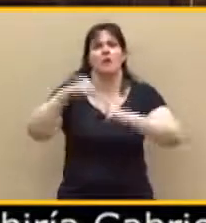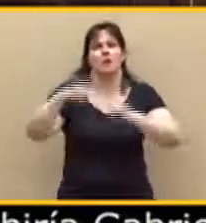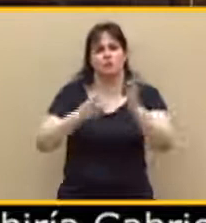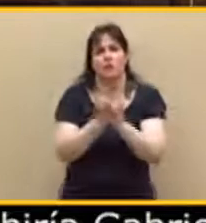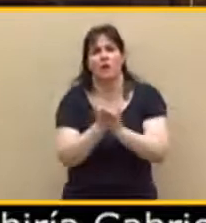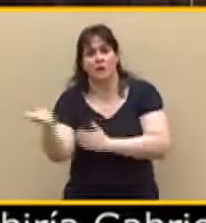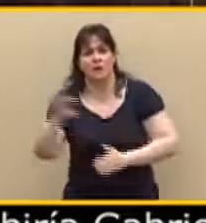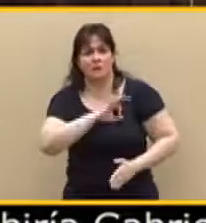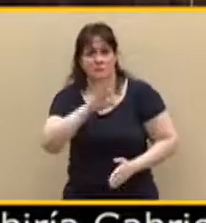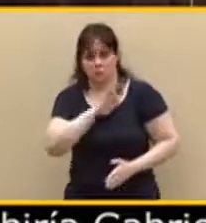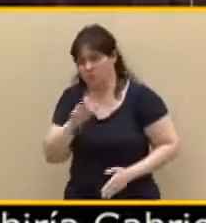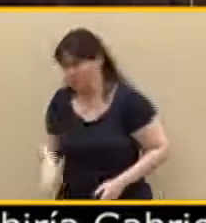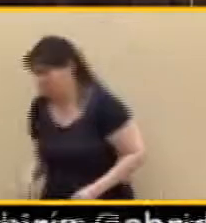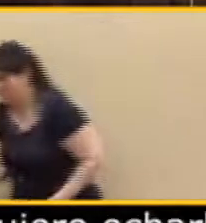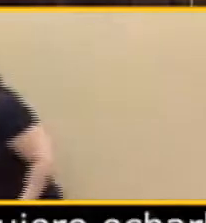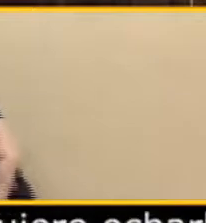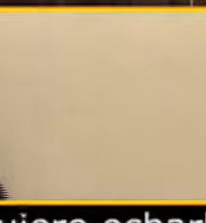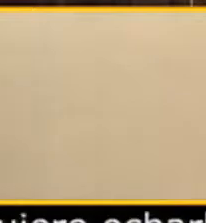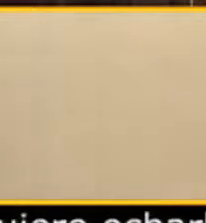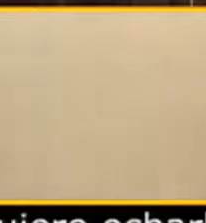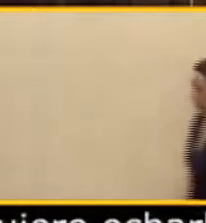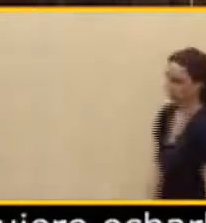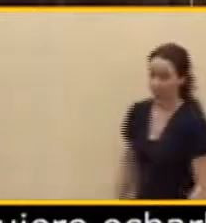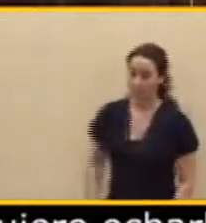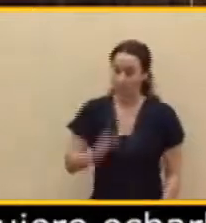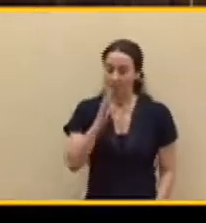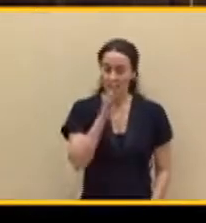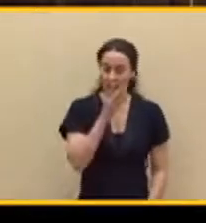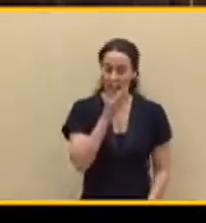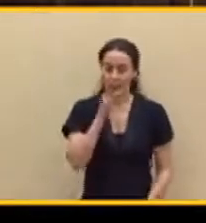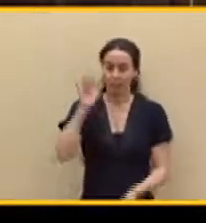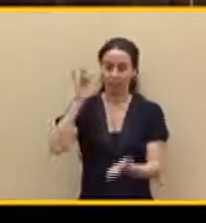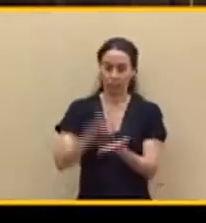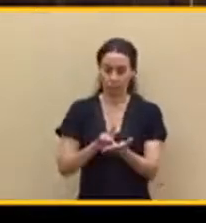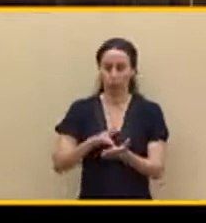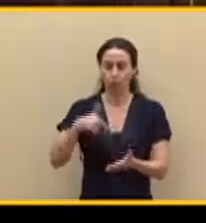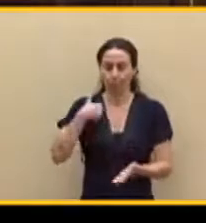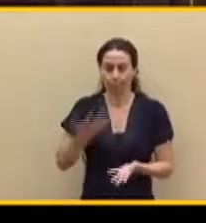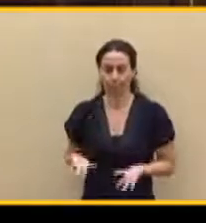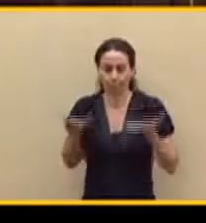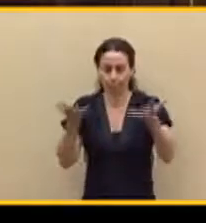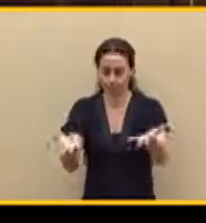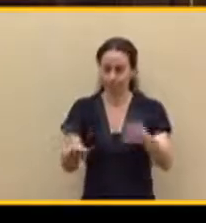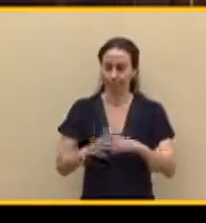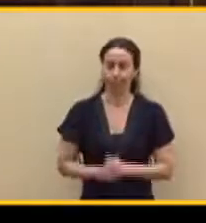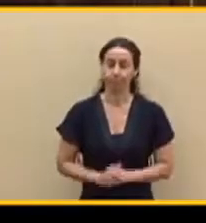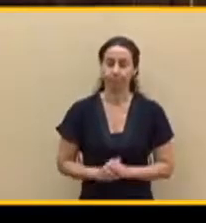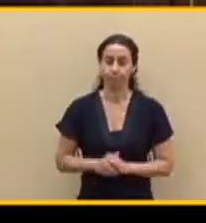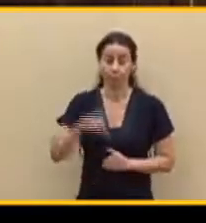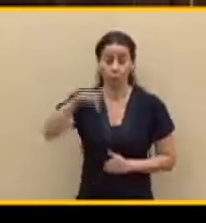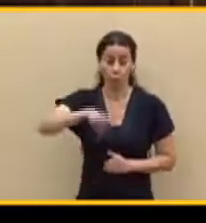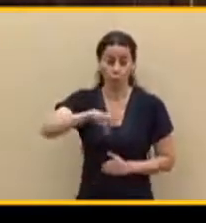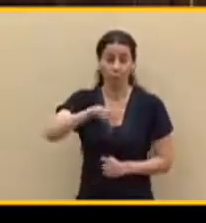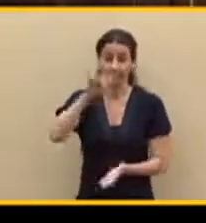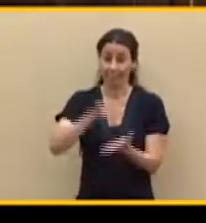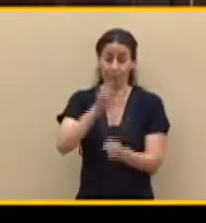señorías. Y toca poner los espejos frente a su bancada. Hoy es martes y 13